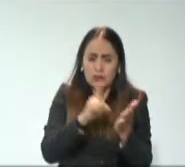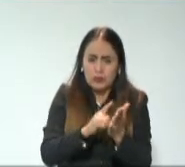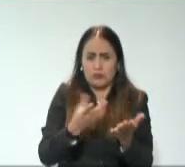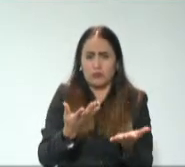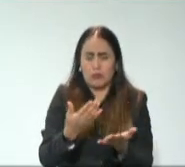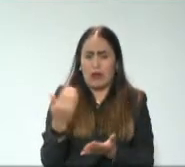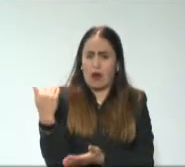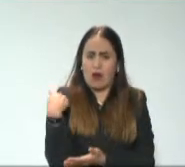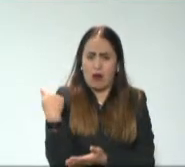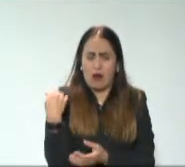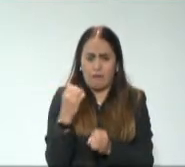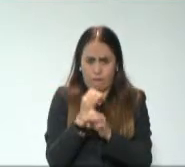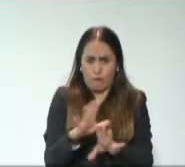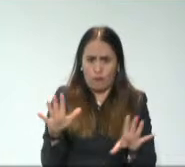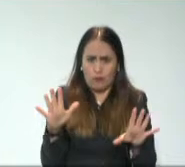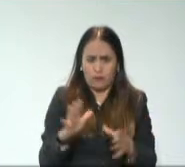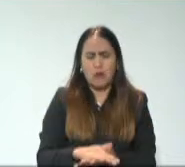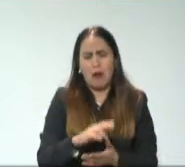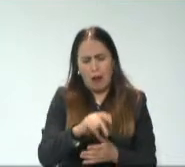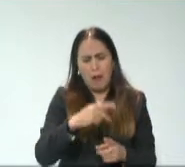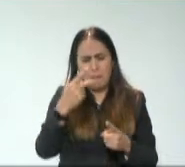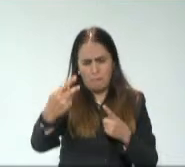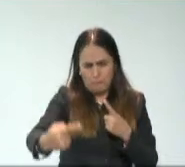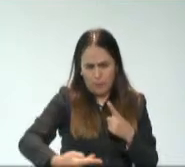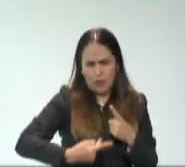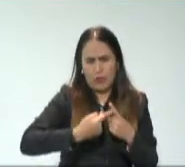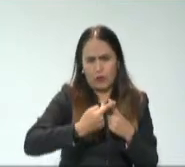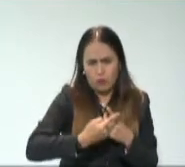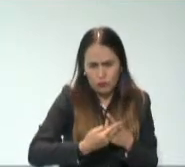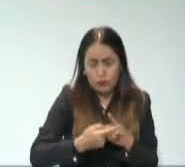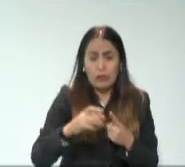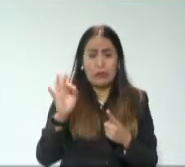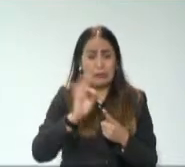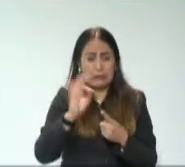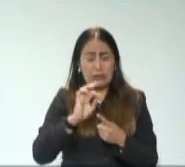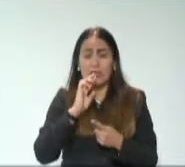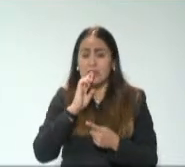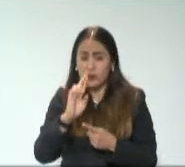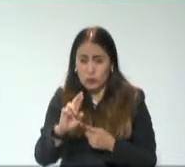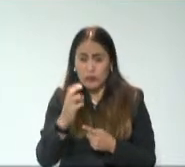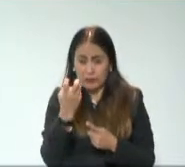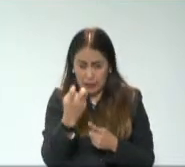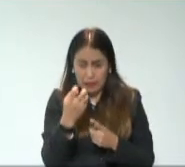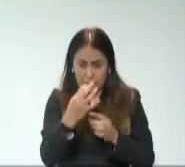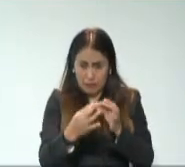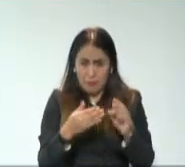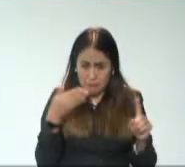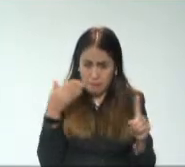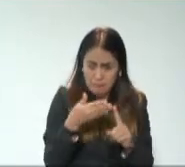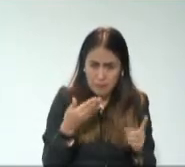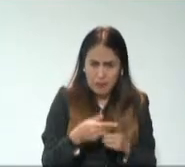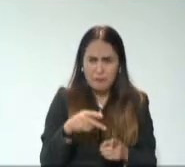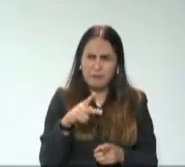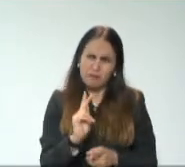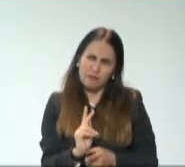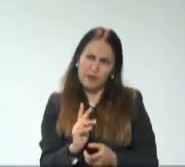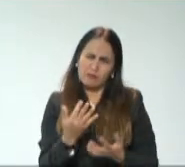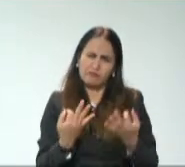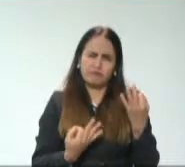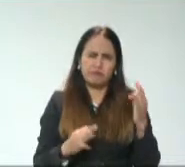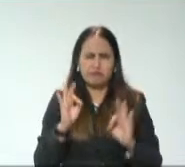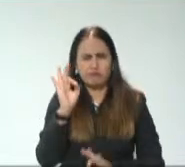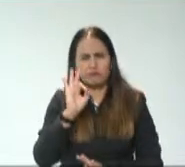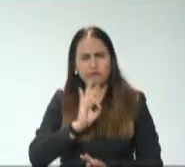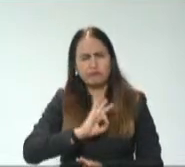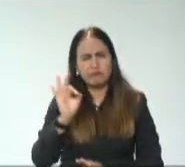pueda precisar su pregunta En caso de que la respuesta no haya sido la que le esperaba pero que le generemos los elementos para